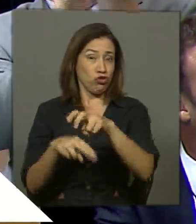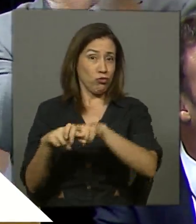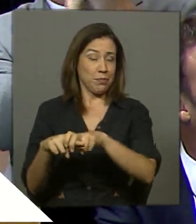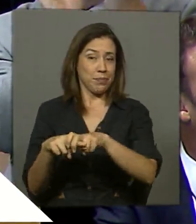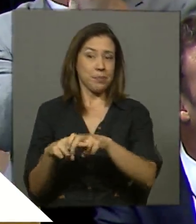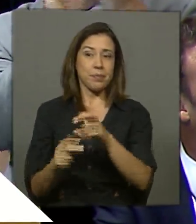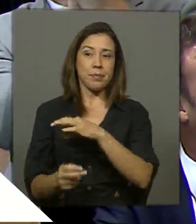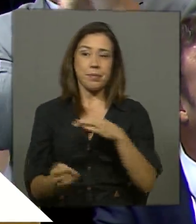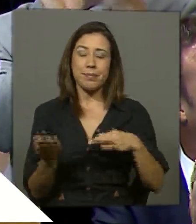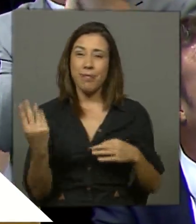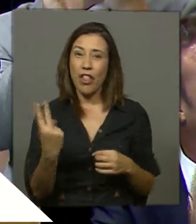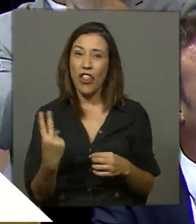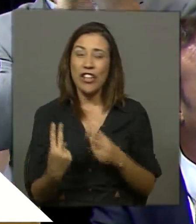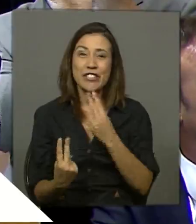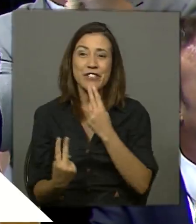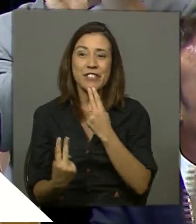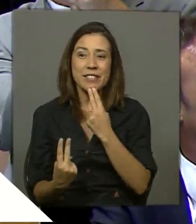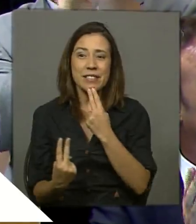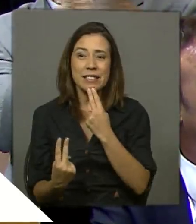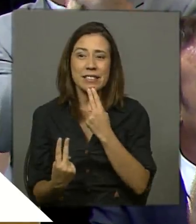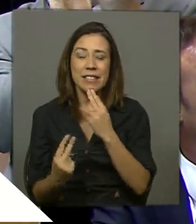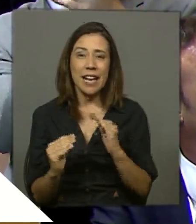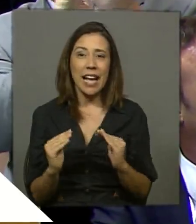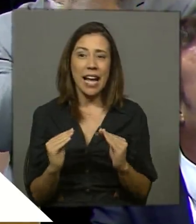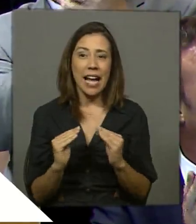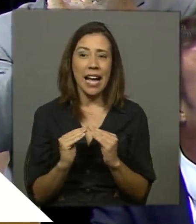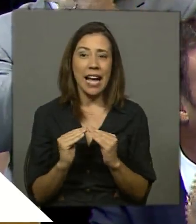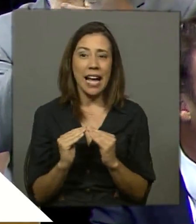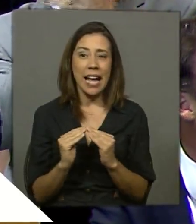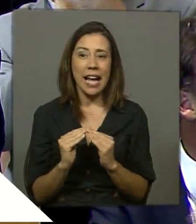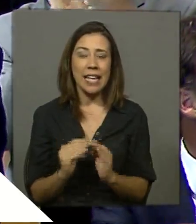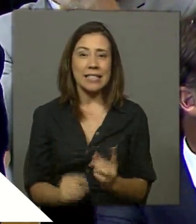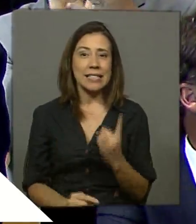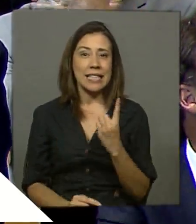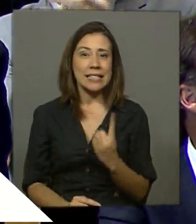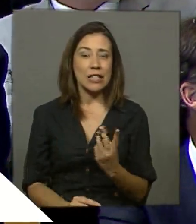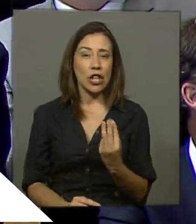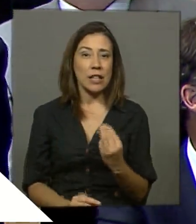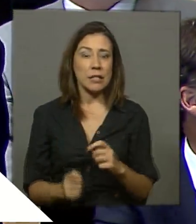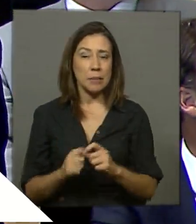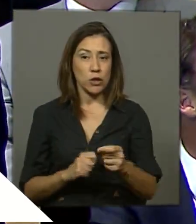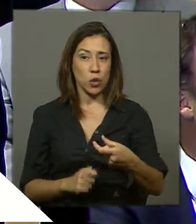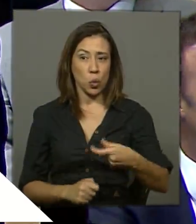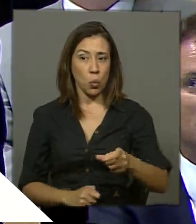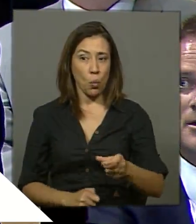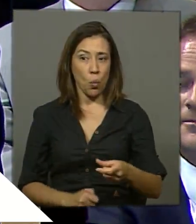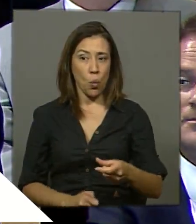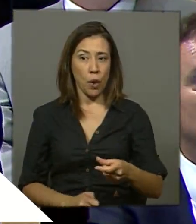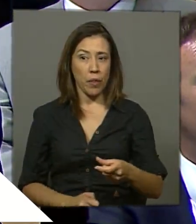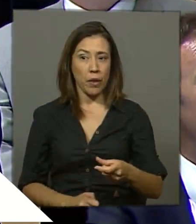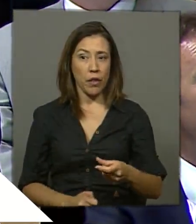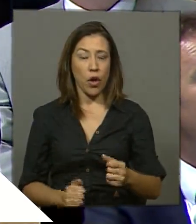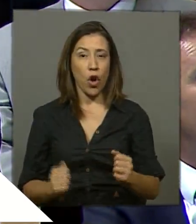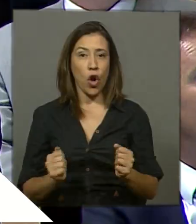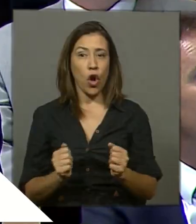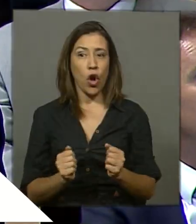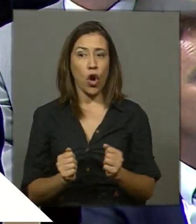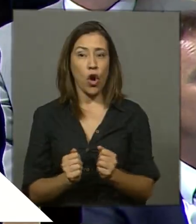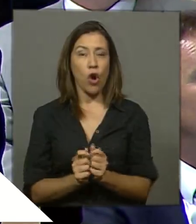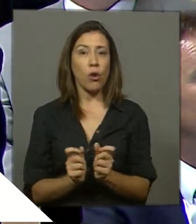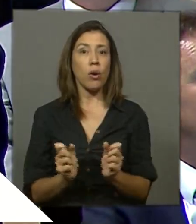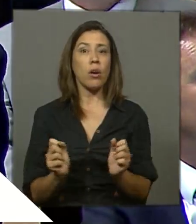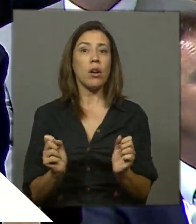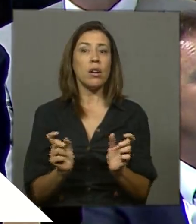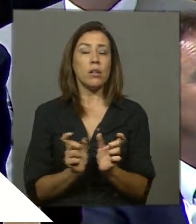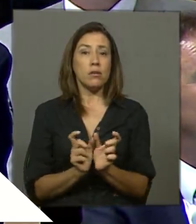ministro Ellos viven en una casa de 113 m cu con un contingente